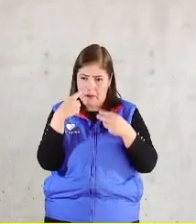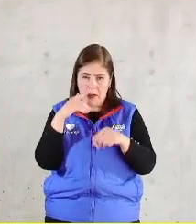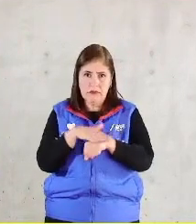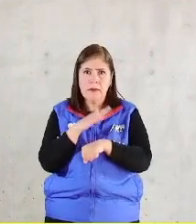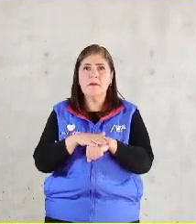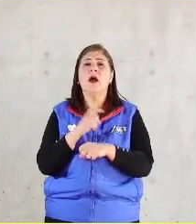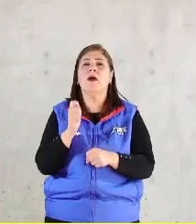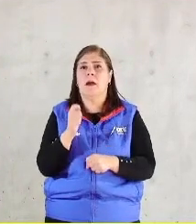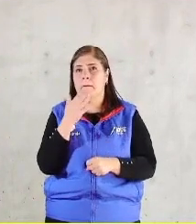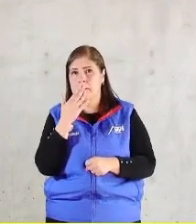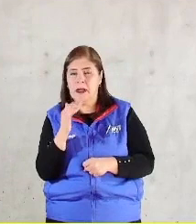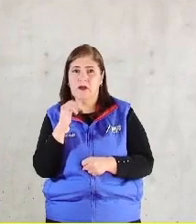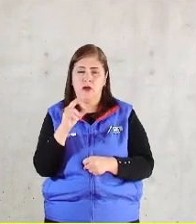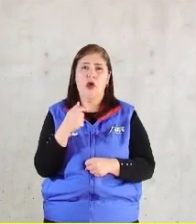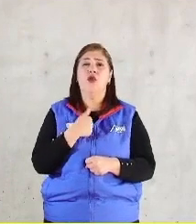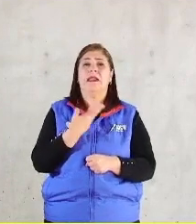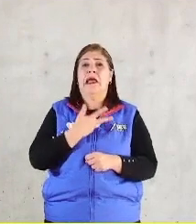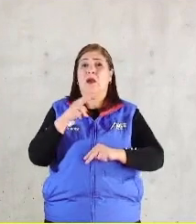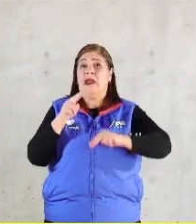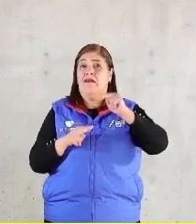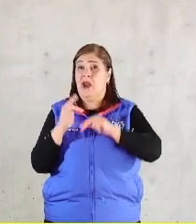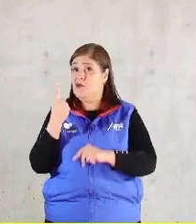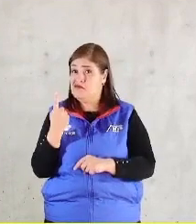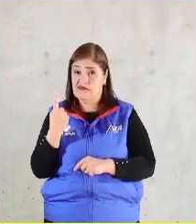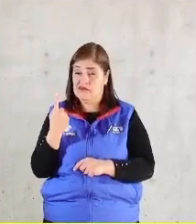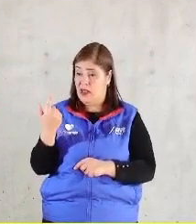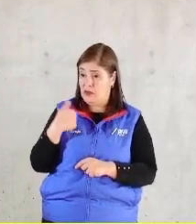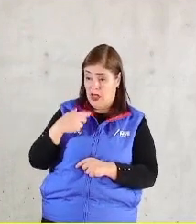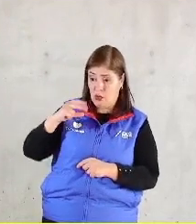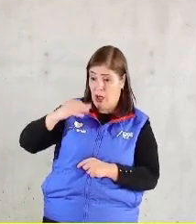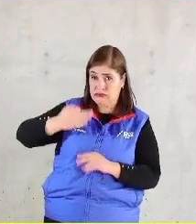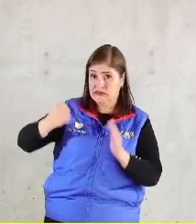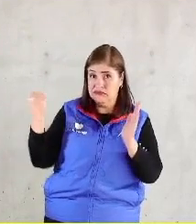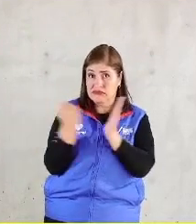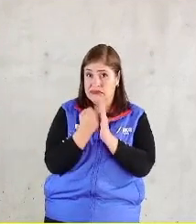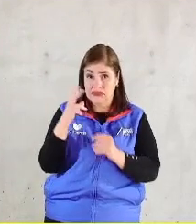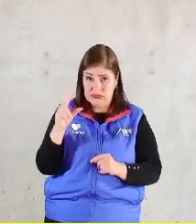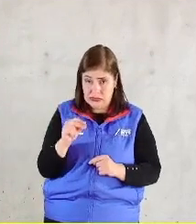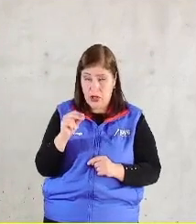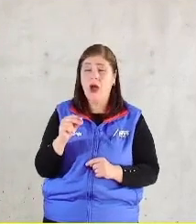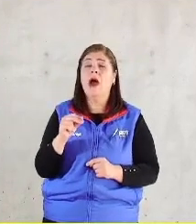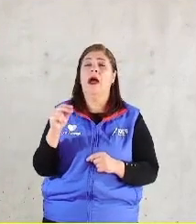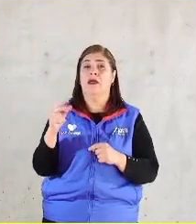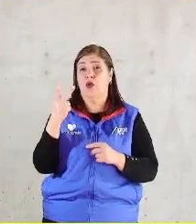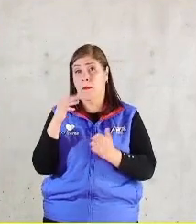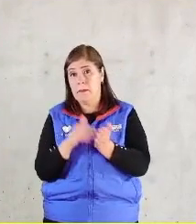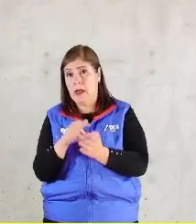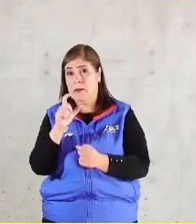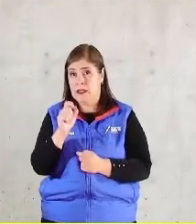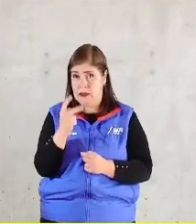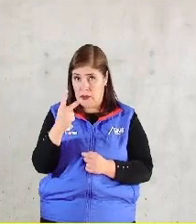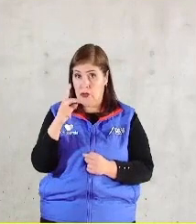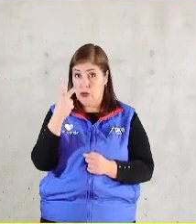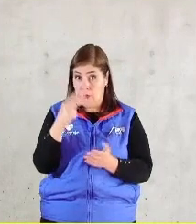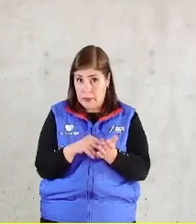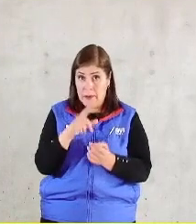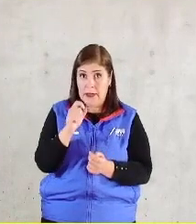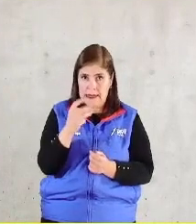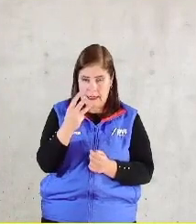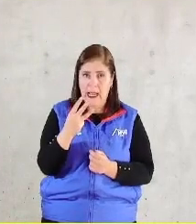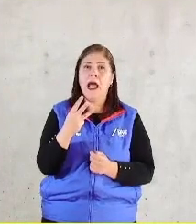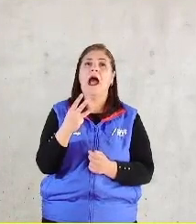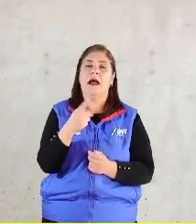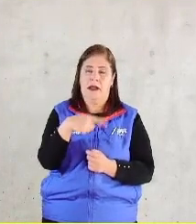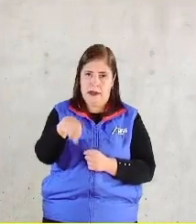alguna empresa dirá, oye, yo estoy en nivel 1, ¿ya no me vas a acreditar? Durante el 2022 y el 2023, las empresas